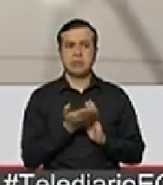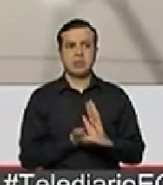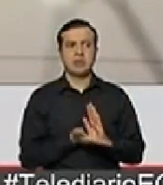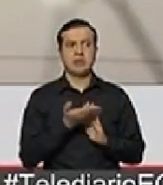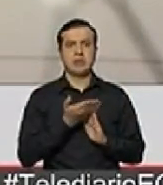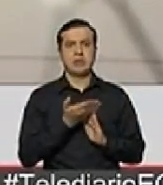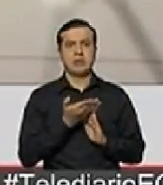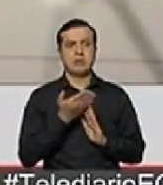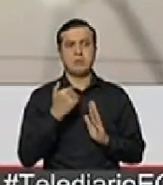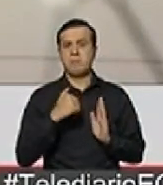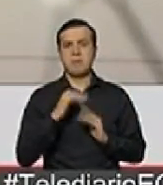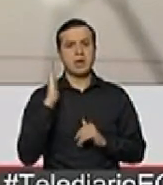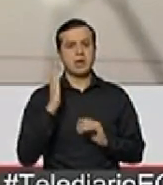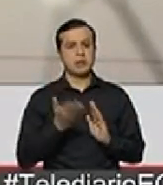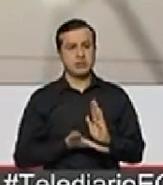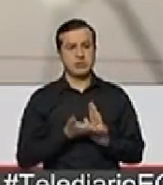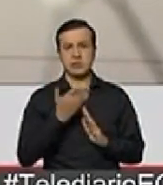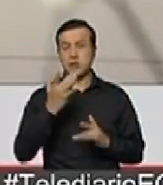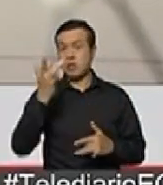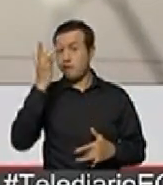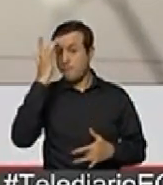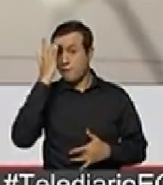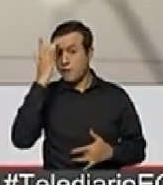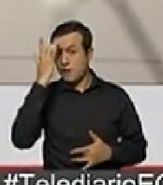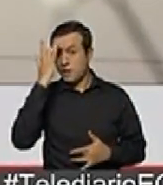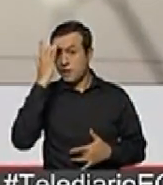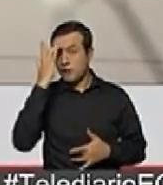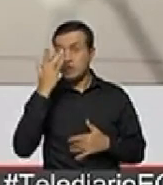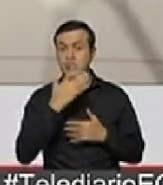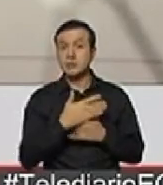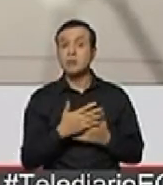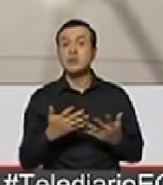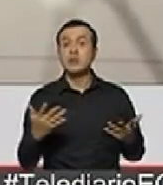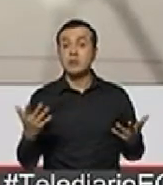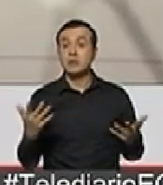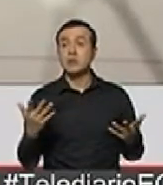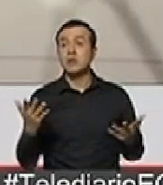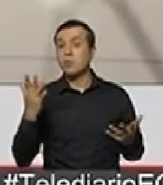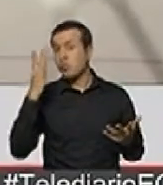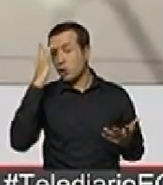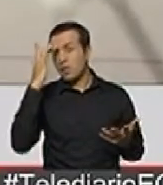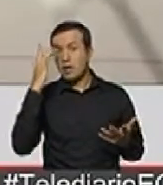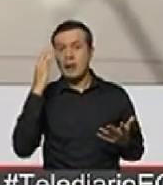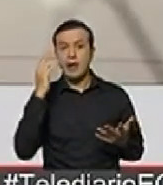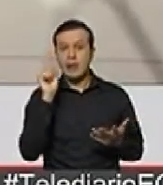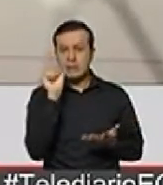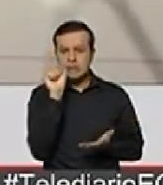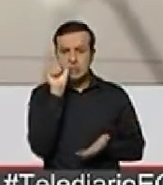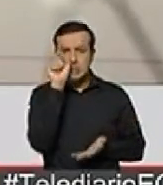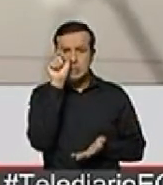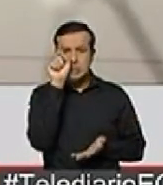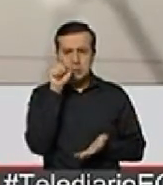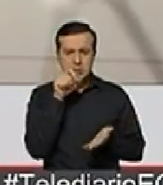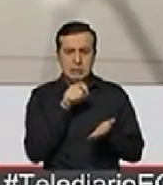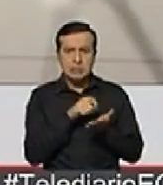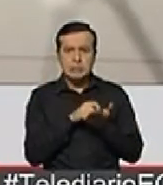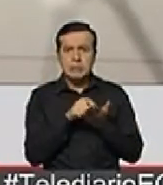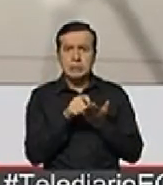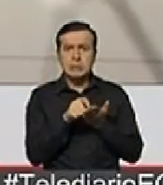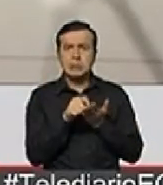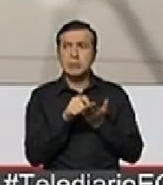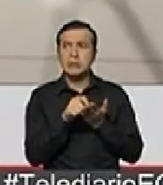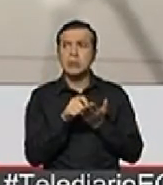esta enfermedad. Y es una enfermedad ocasionada por una bacteria que se transmite a través de